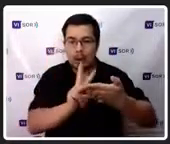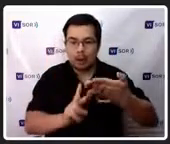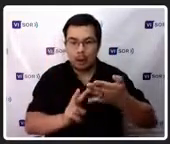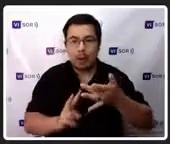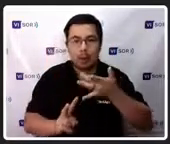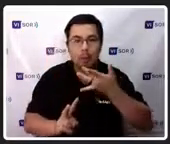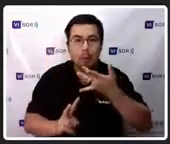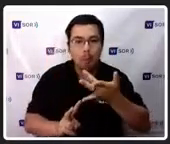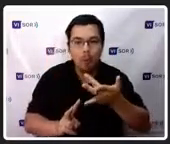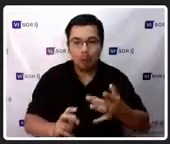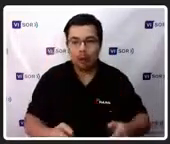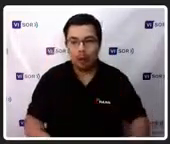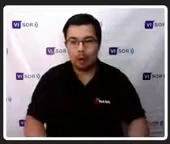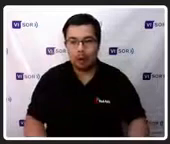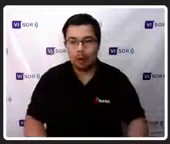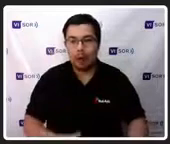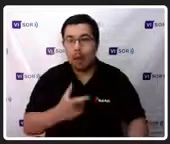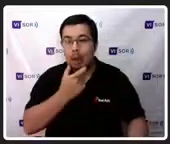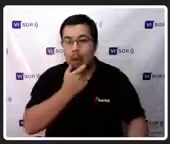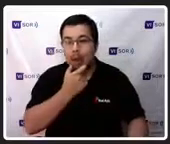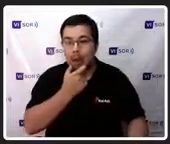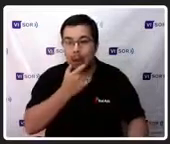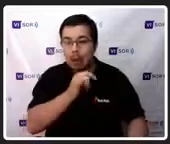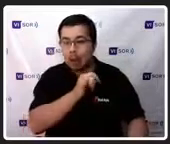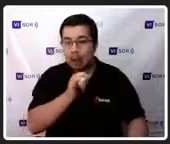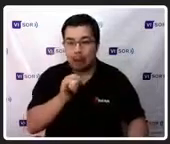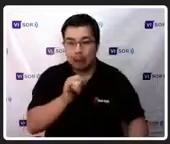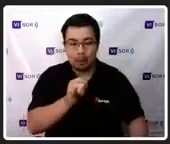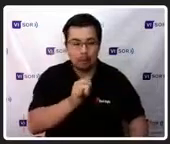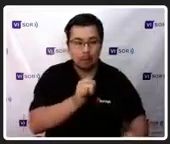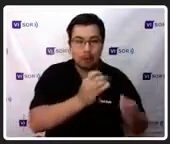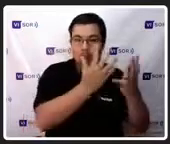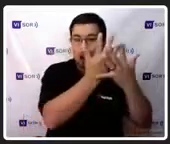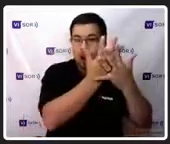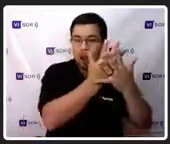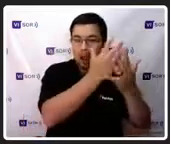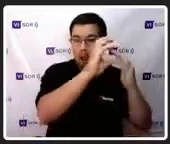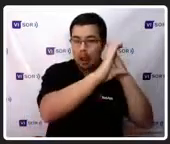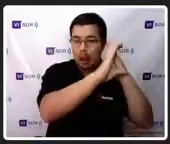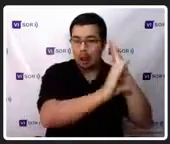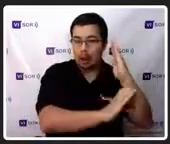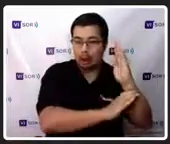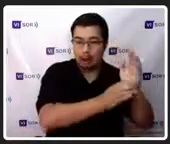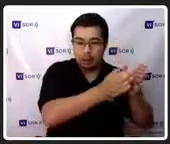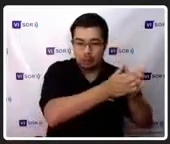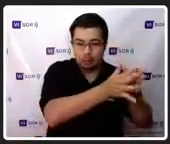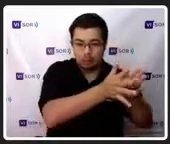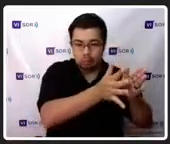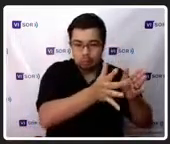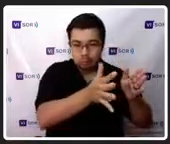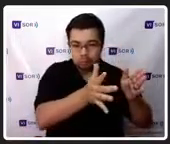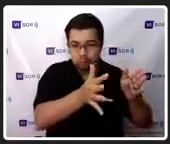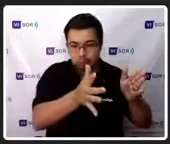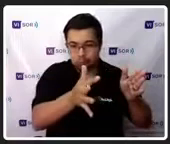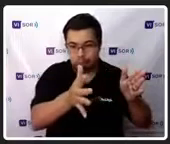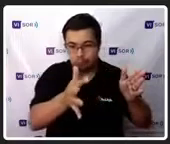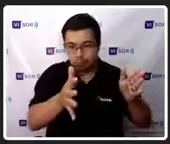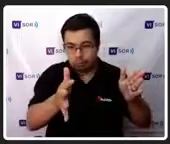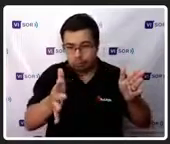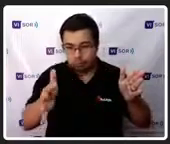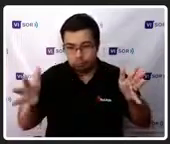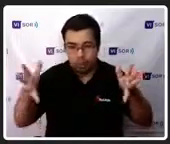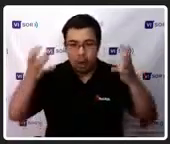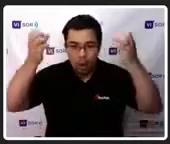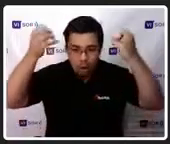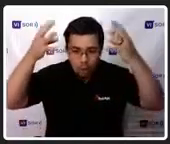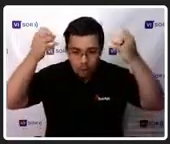¿no es cierto? Lo van a perfeccionar durante todo la carrera, ¿no es cierto?, de Tourism and Hospitality. En el caso que efectivamente el inglés